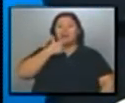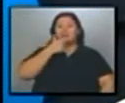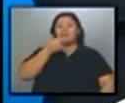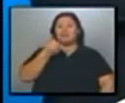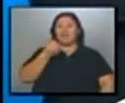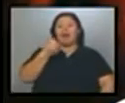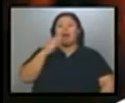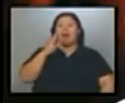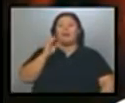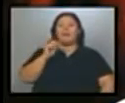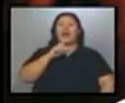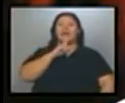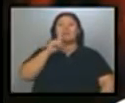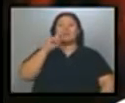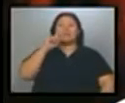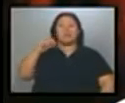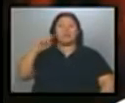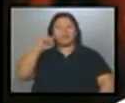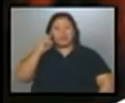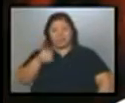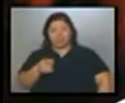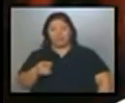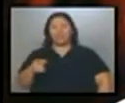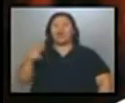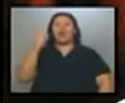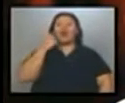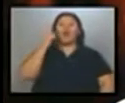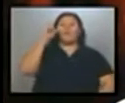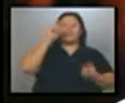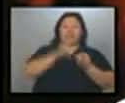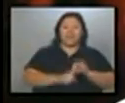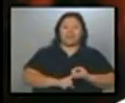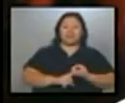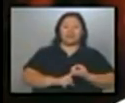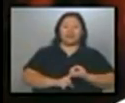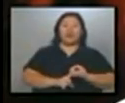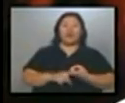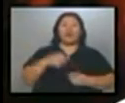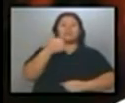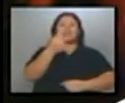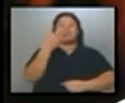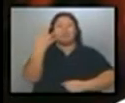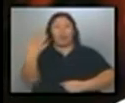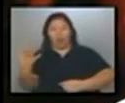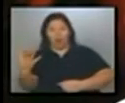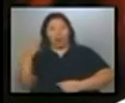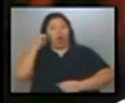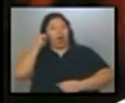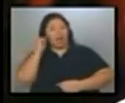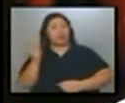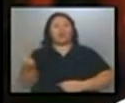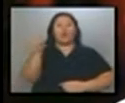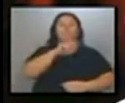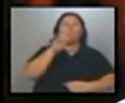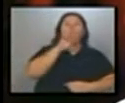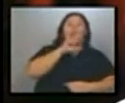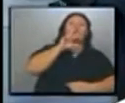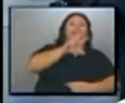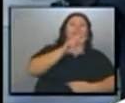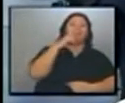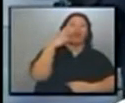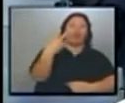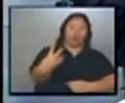Recordemos, Vilas le lleva 30 años a su mujer, ella tiene 32, él 64, creo. Sí, el otro día hacíamos las cuentas de sí. Cuándo